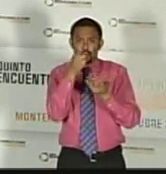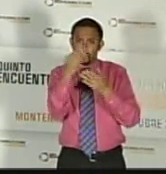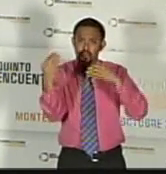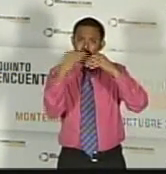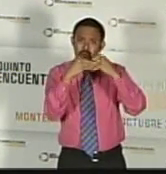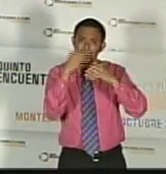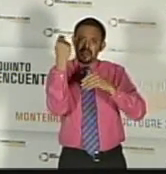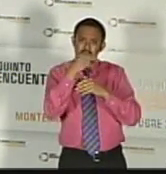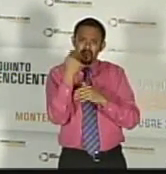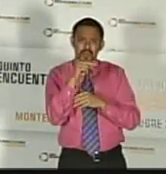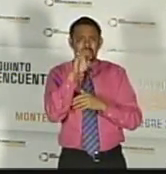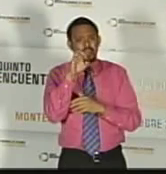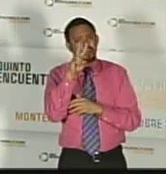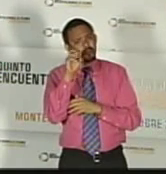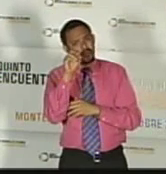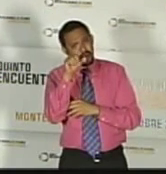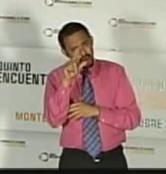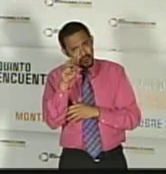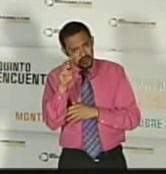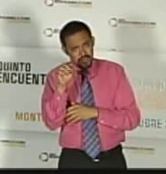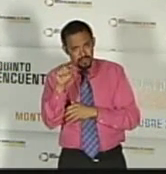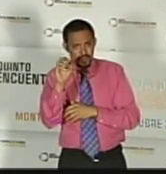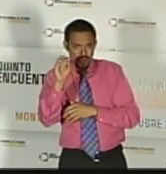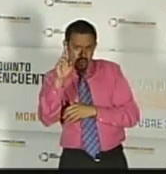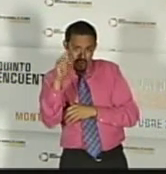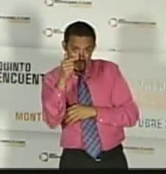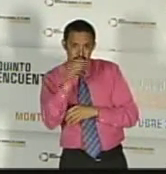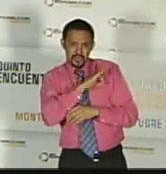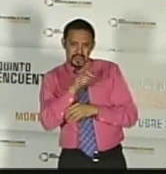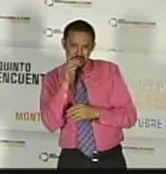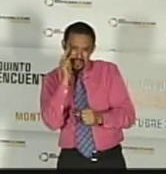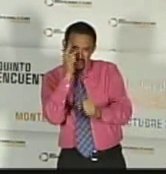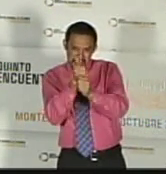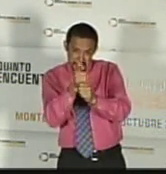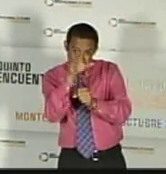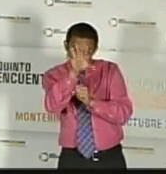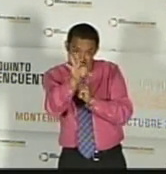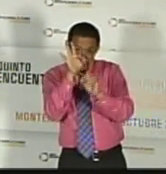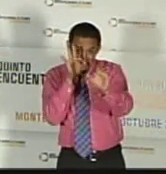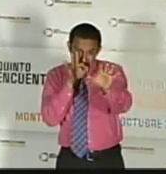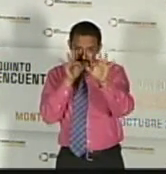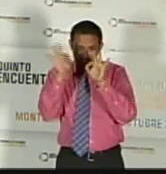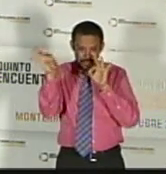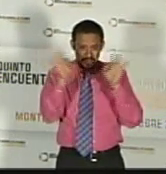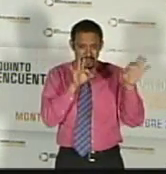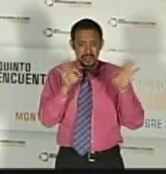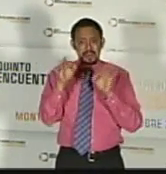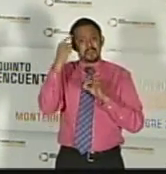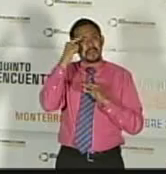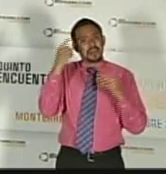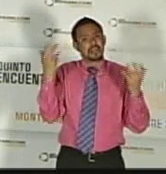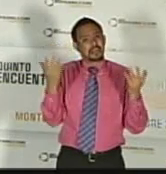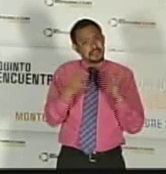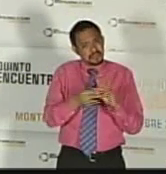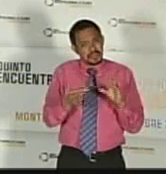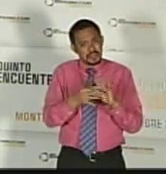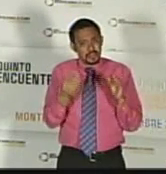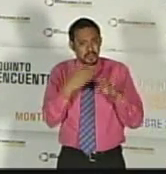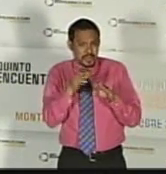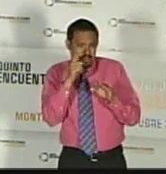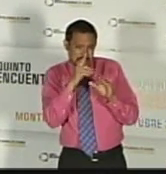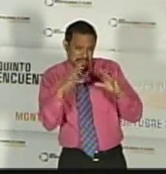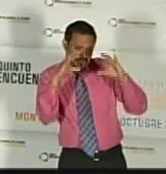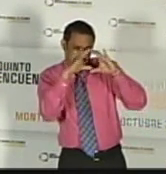en evolve.org, yo voy a poder encontrarte e invitar a algunos de ustedes para que hablen desde ese núcleo que va a